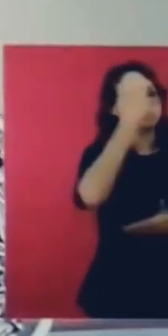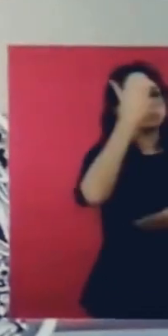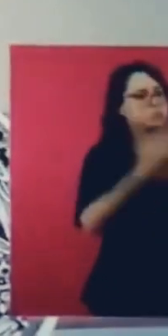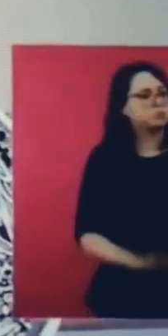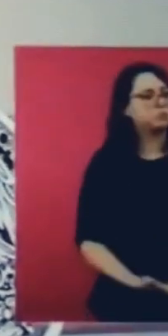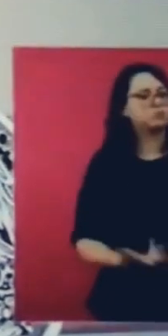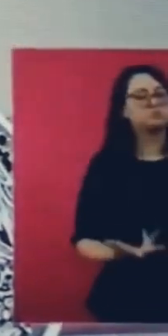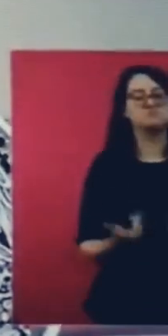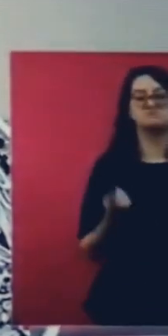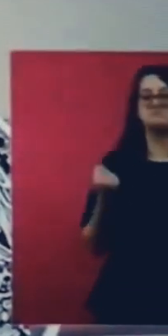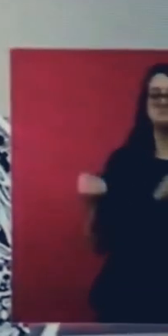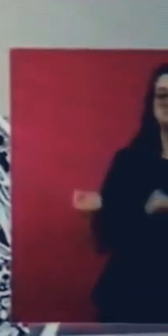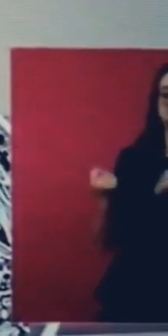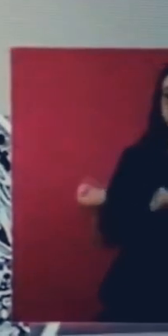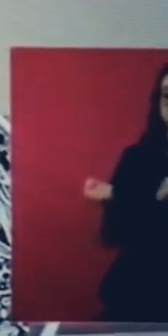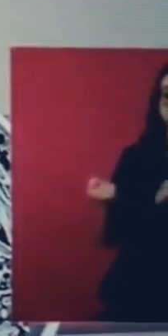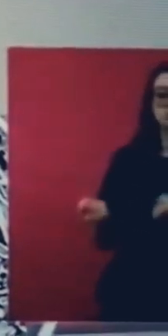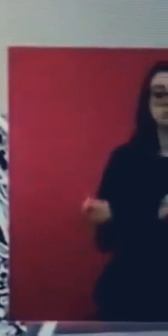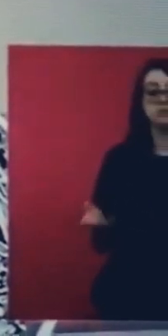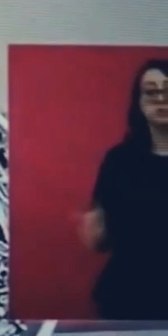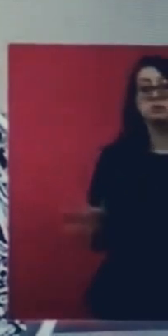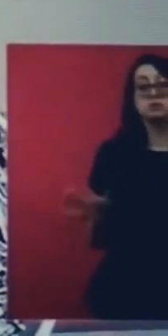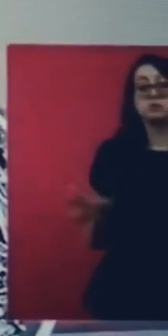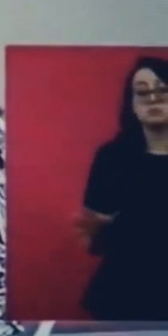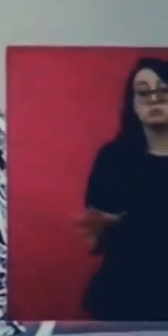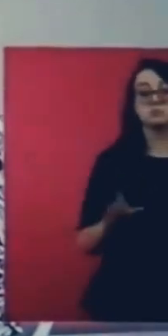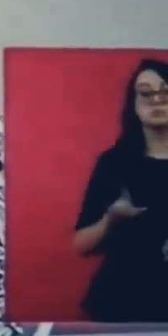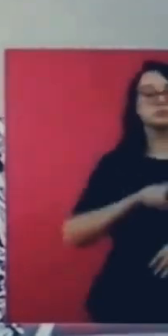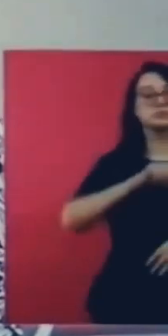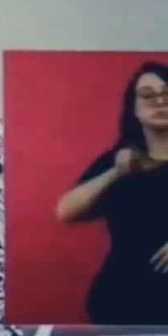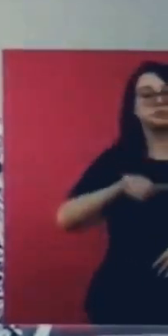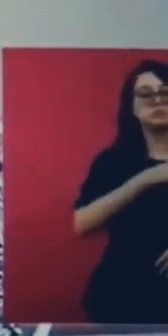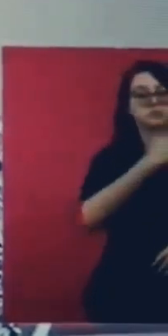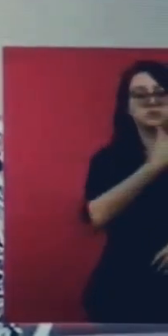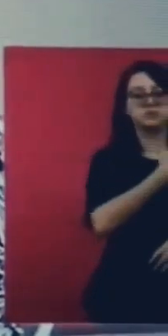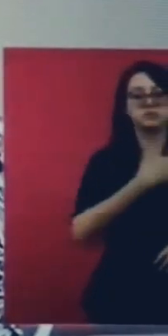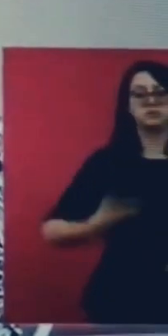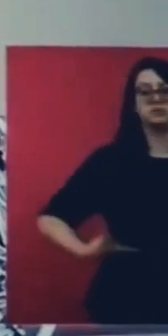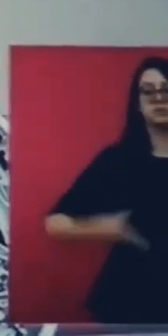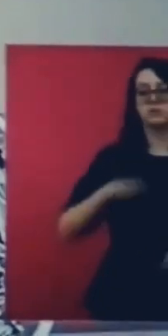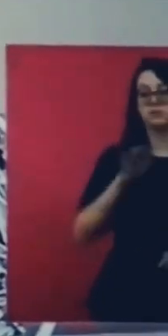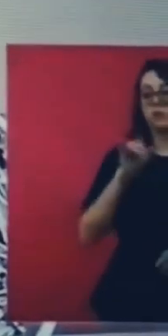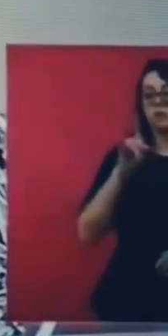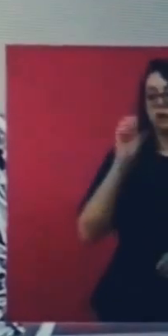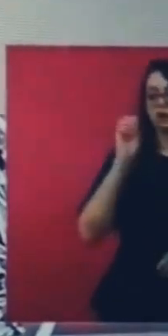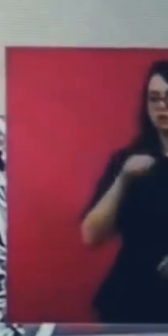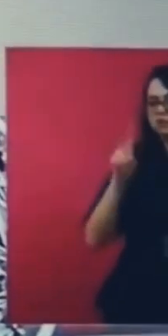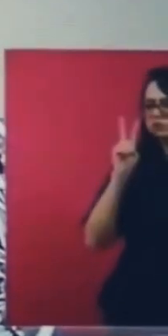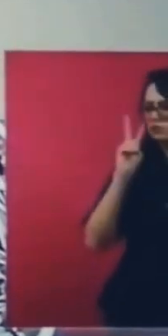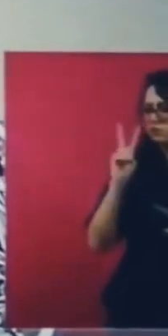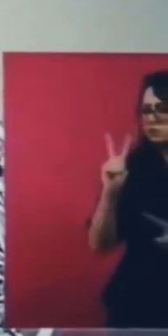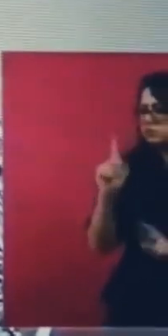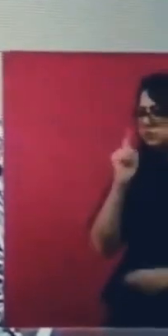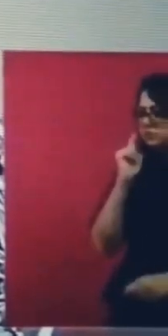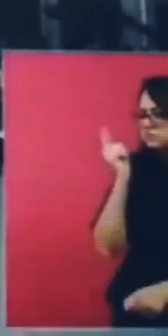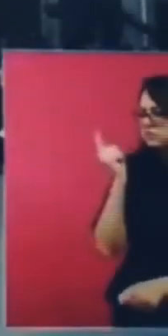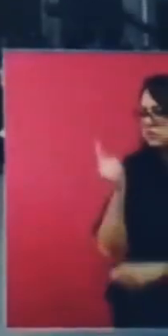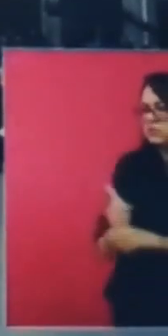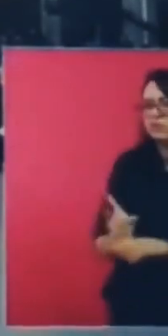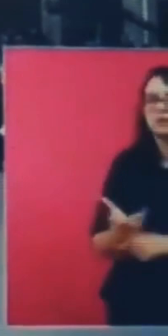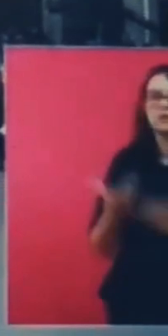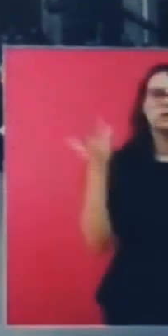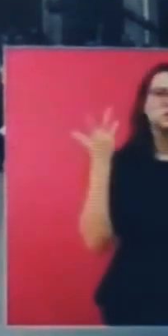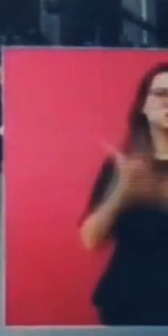Biden, ¿verdad?, a instancias del presidente López Obrador, está haciendo una denuncia. El Departamento de Justicia de Estados